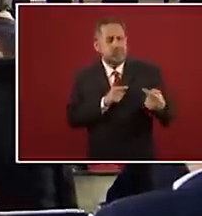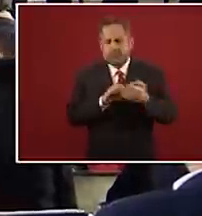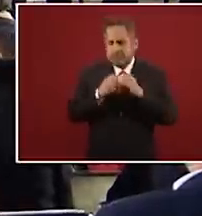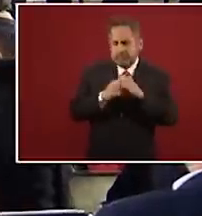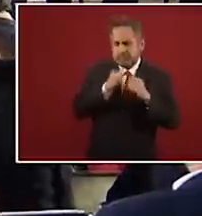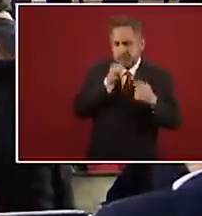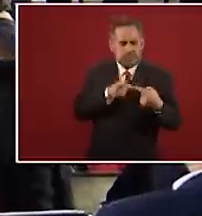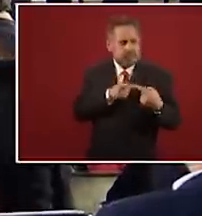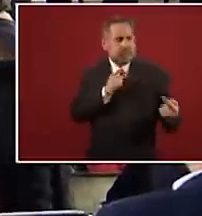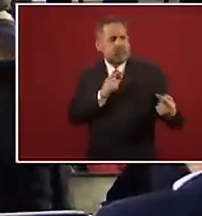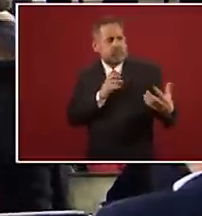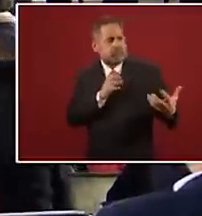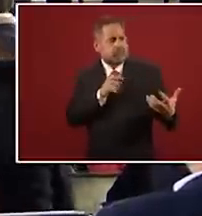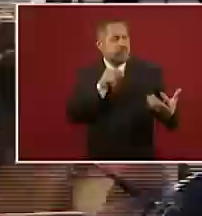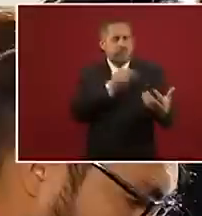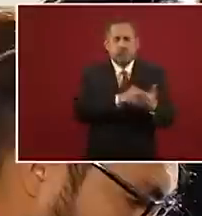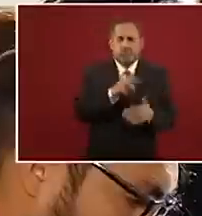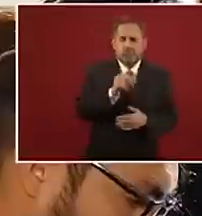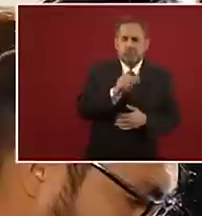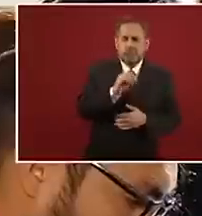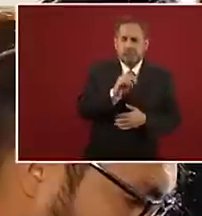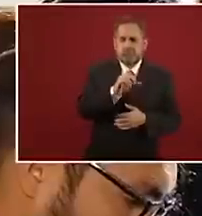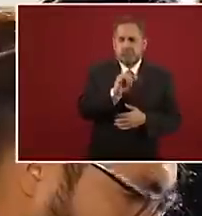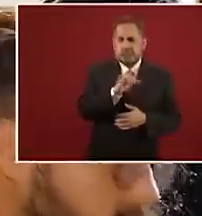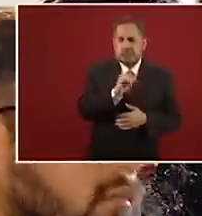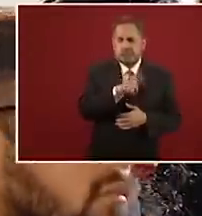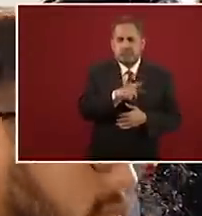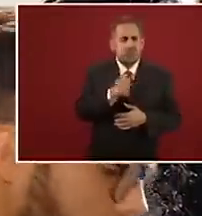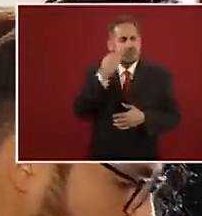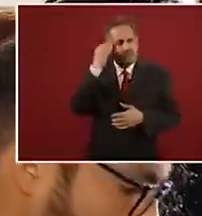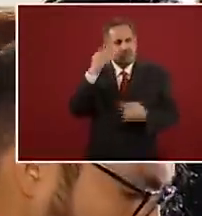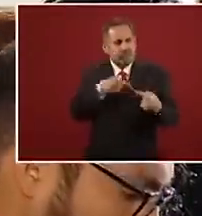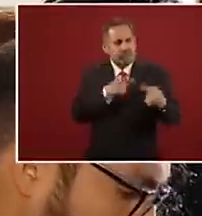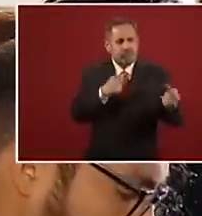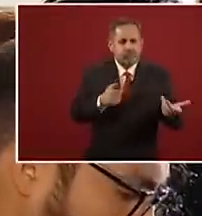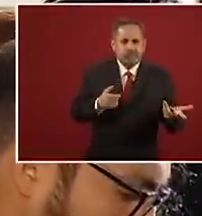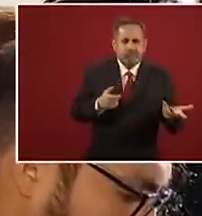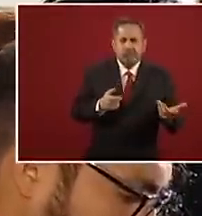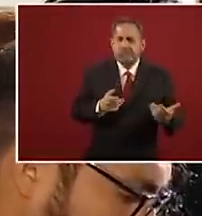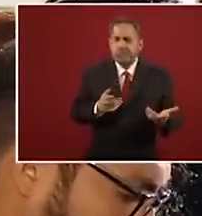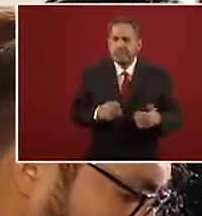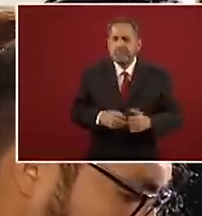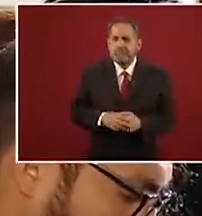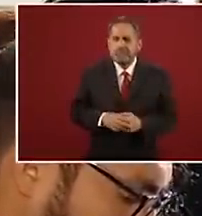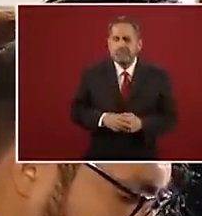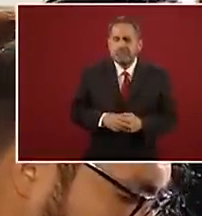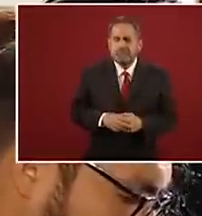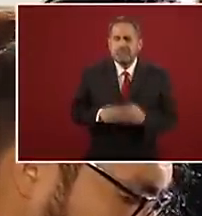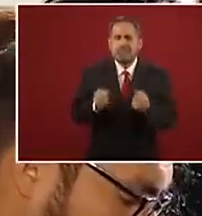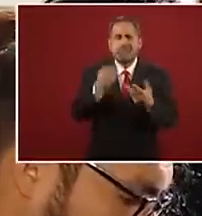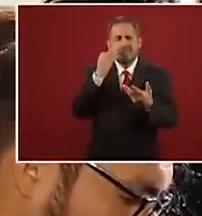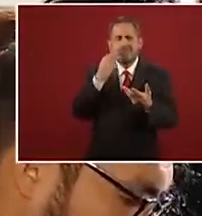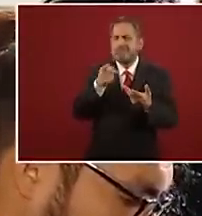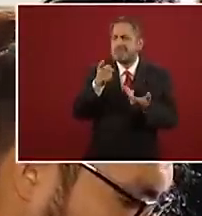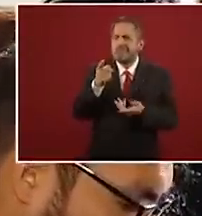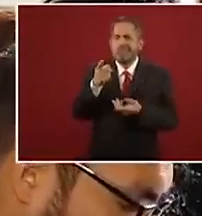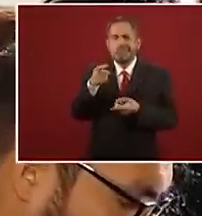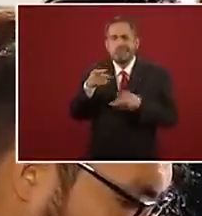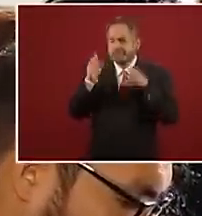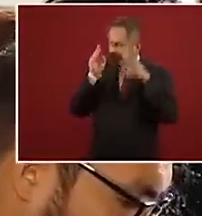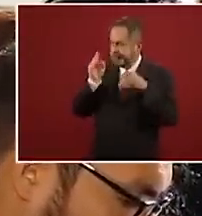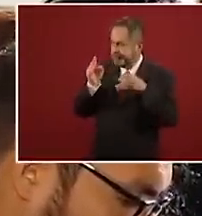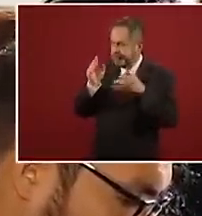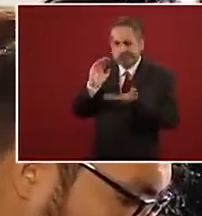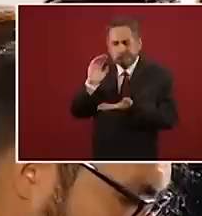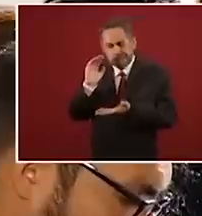sino adversarios, los neoliberales y los conservadores? ¿Cuánto le mengua en